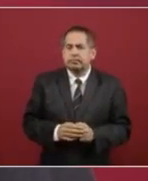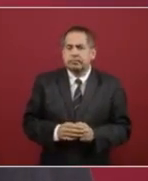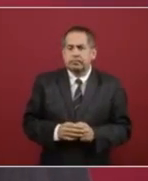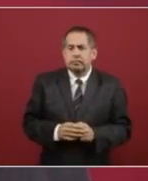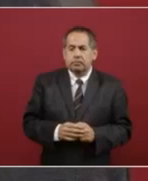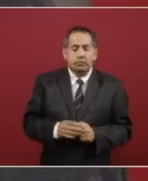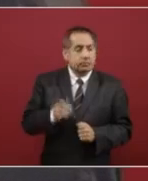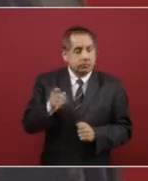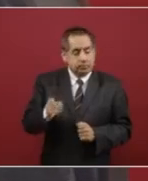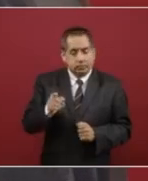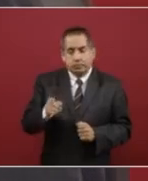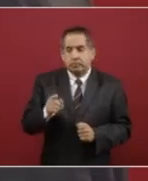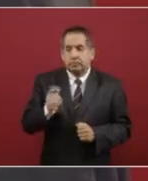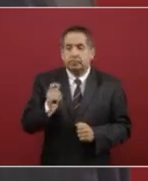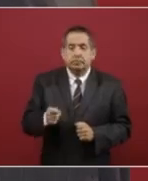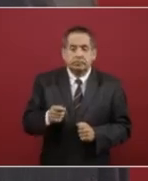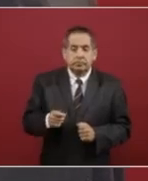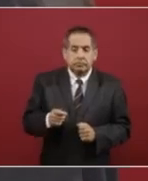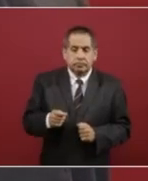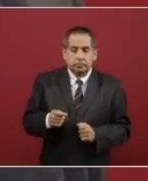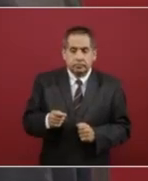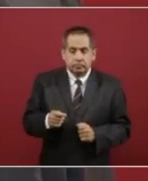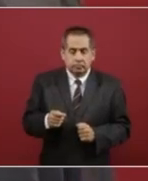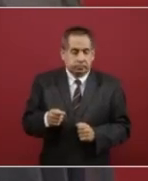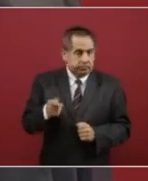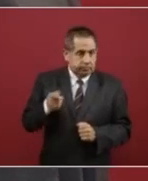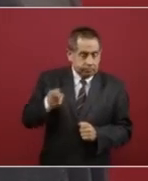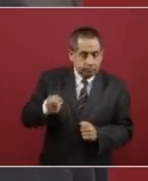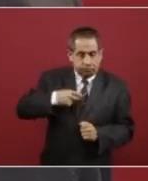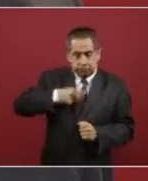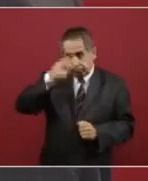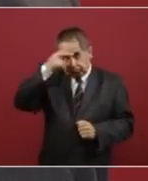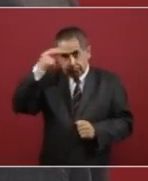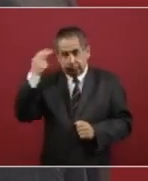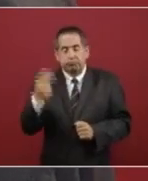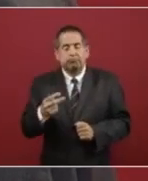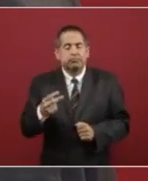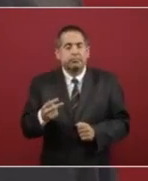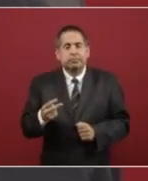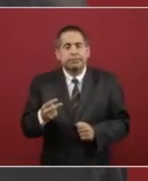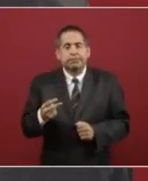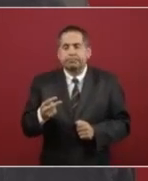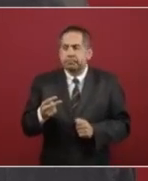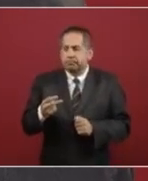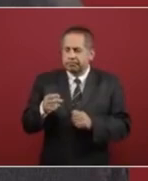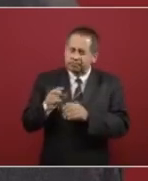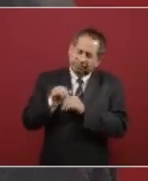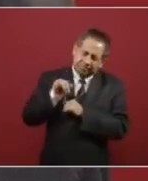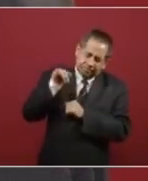ahí está, en ese México profundo,